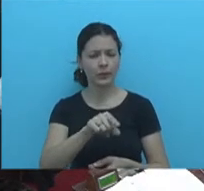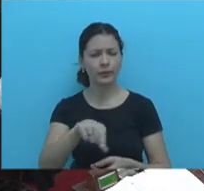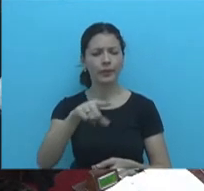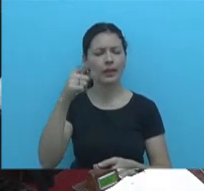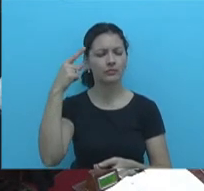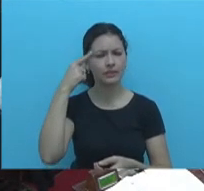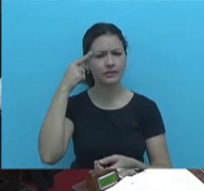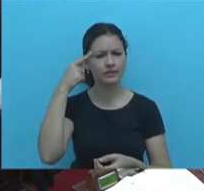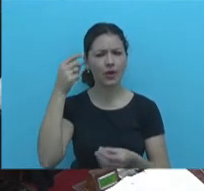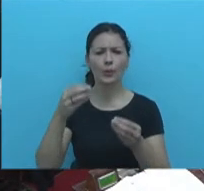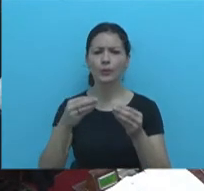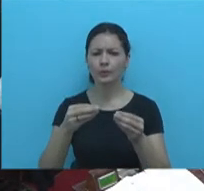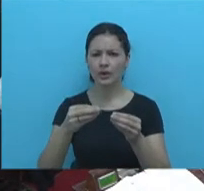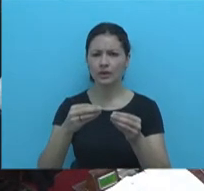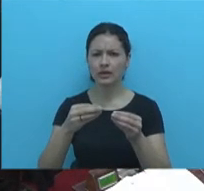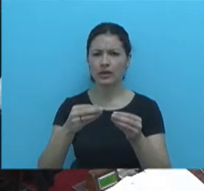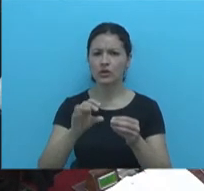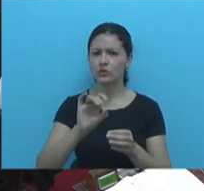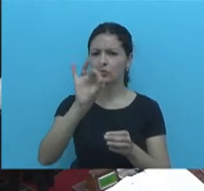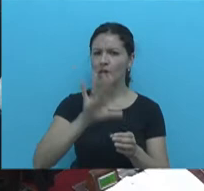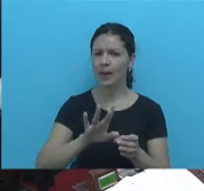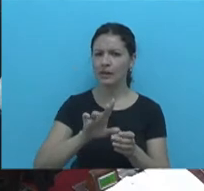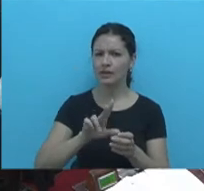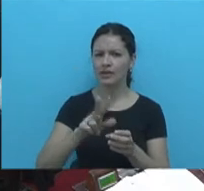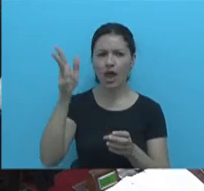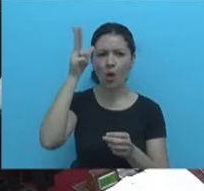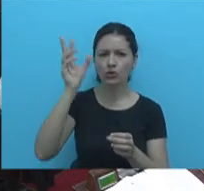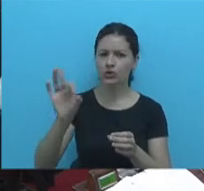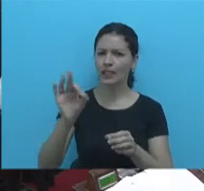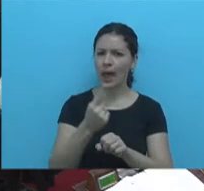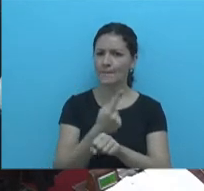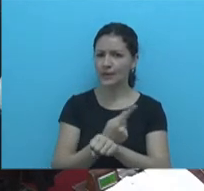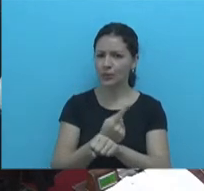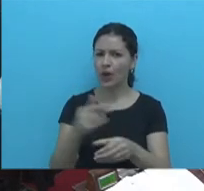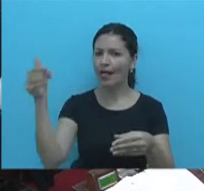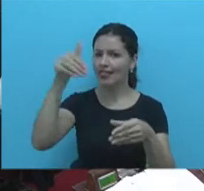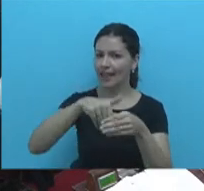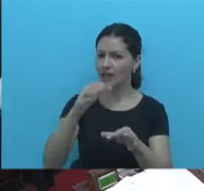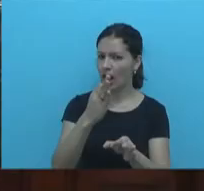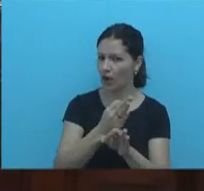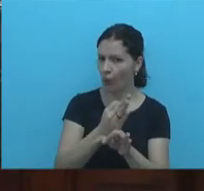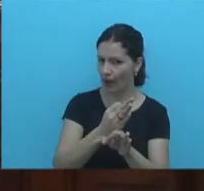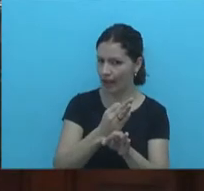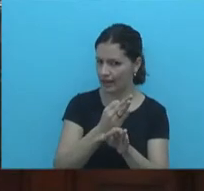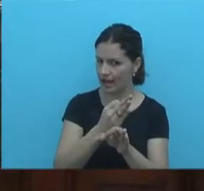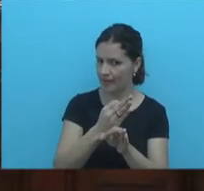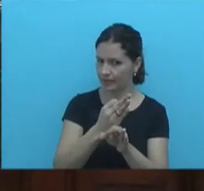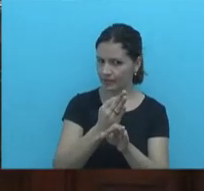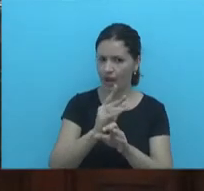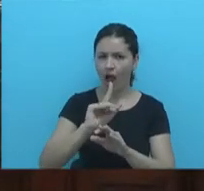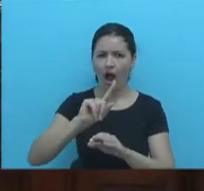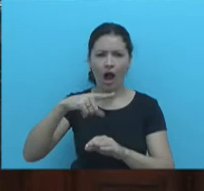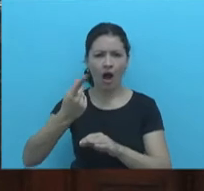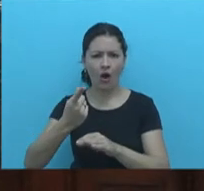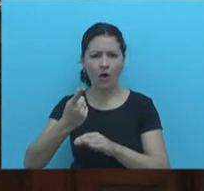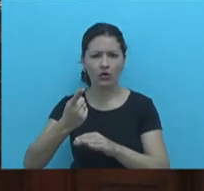en cuenta estos 80 minutos dentro del horario escolar y no por fuera? ¿Estuvieron viendo algunas estadísticas? ¿Cómo lo viven